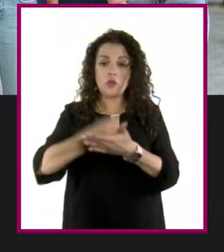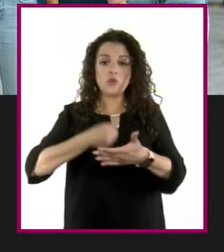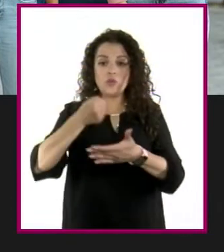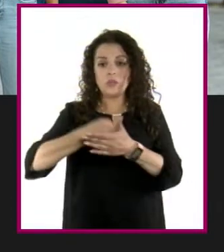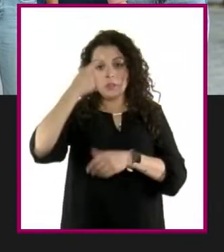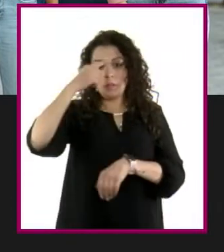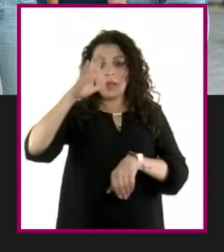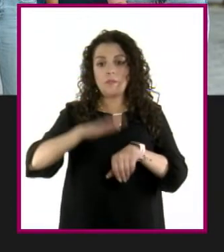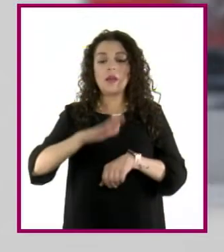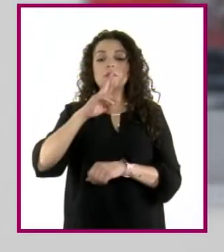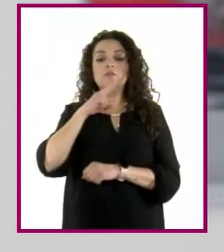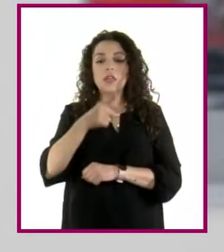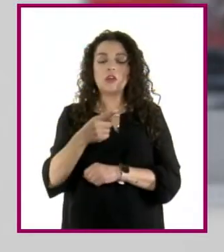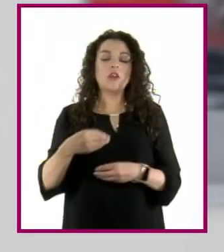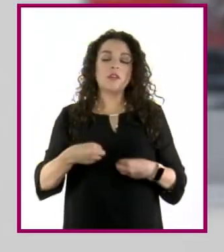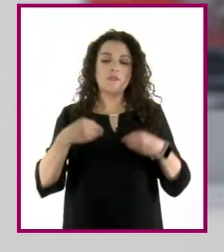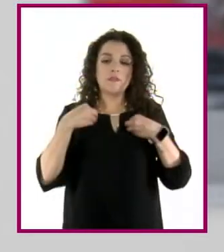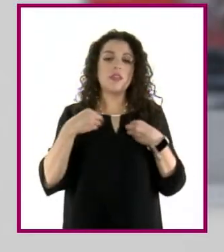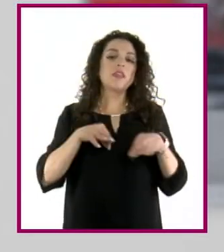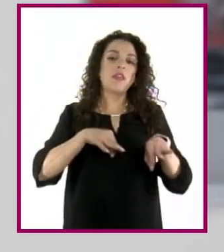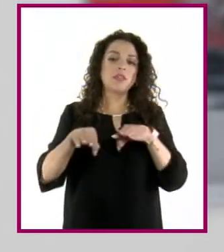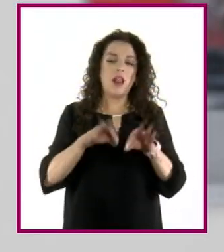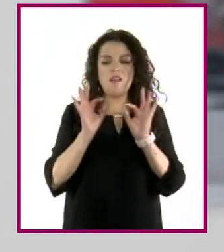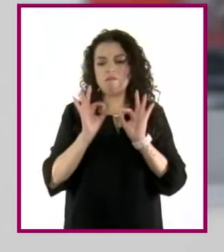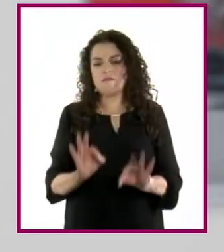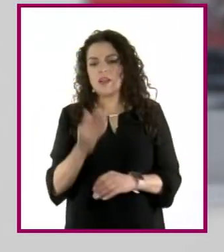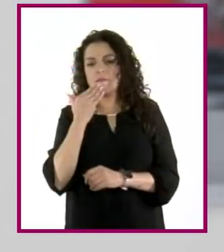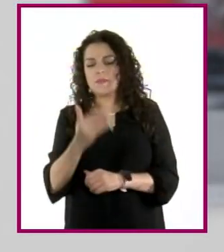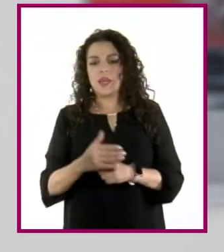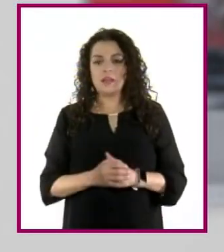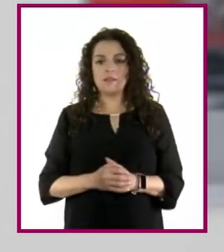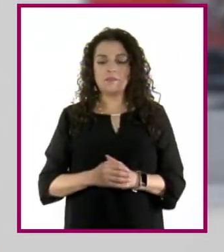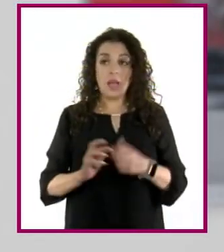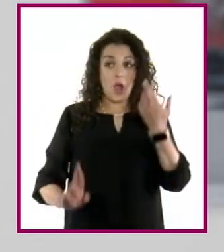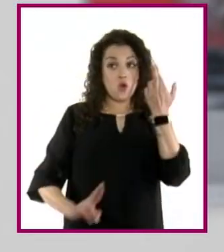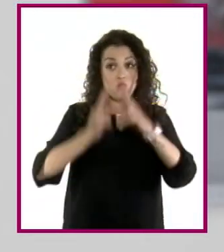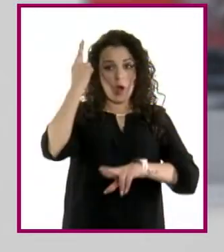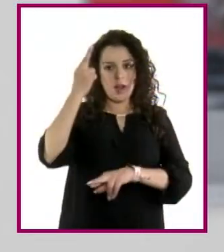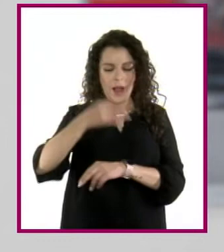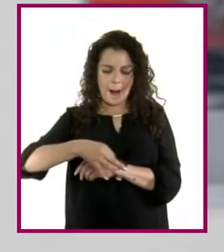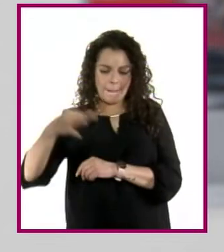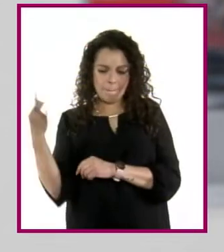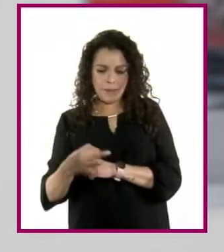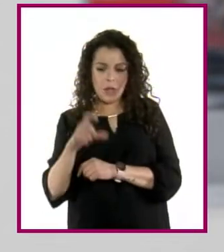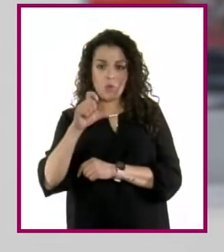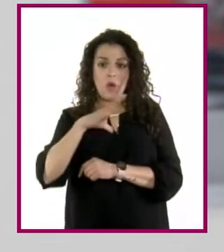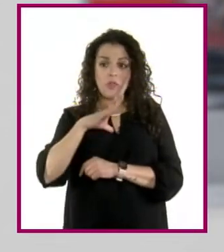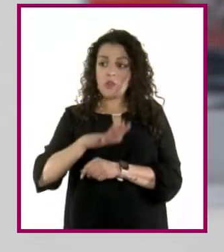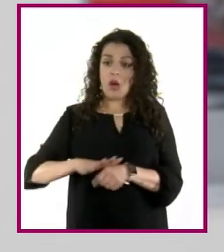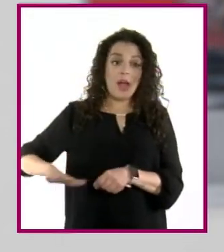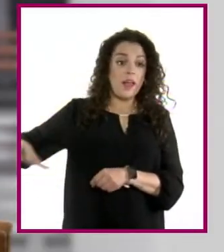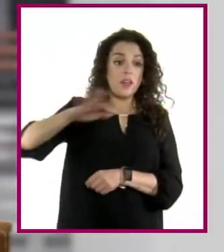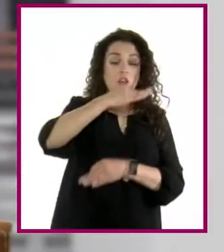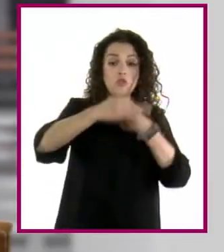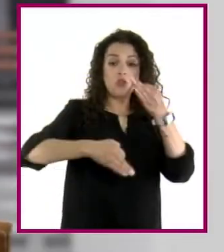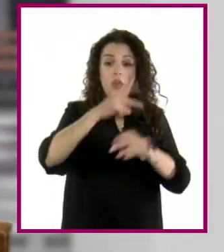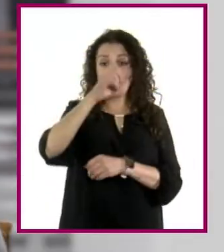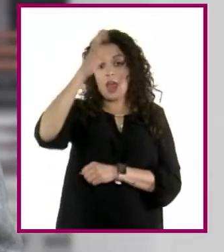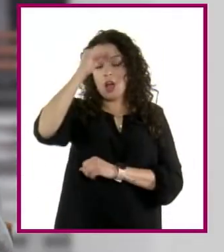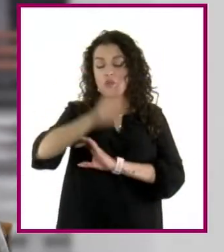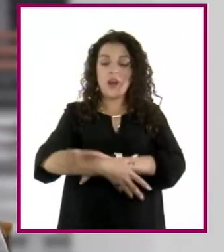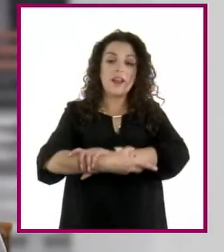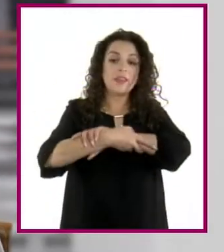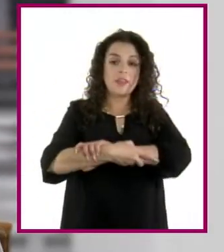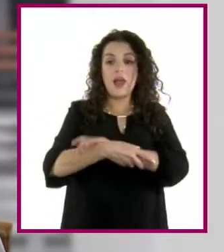mejores condiciones de trabajo. Las huelgas son efectivas solo si hay solidaridad entre los trabajadores.